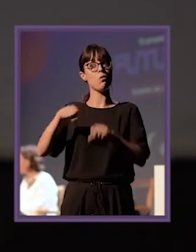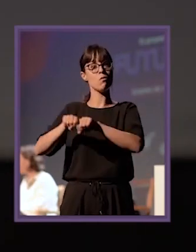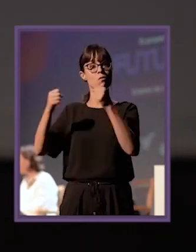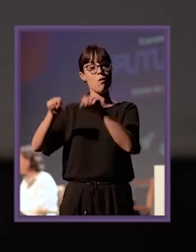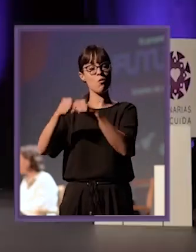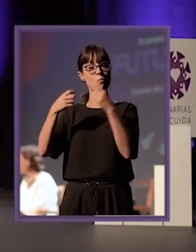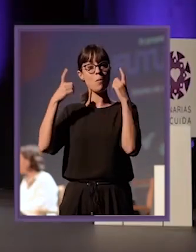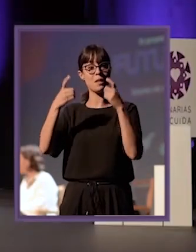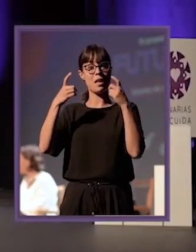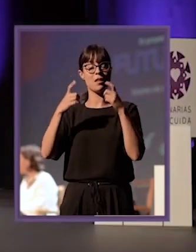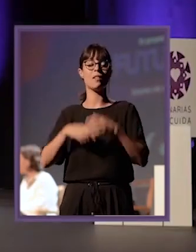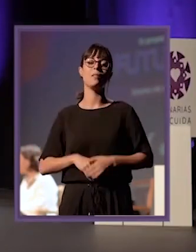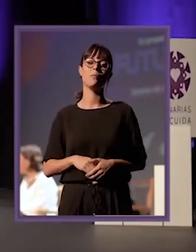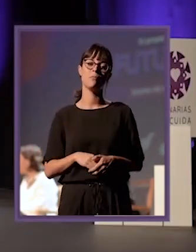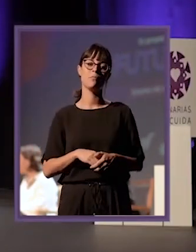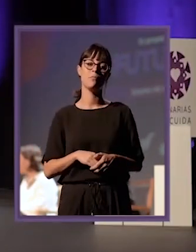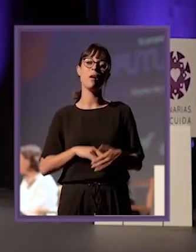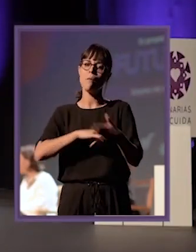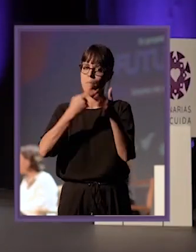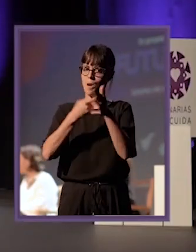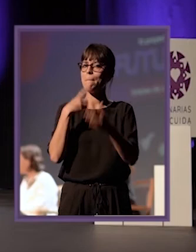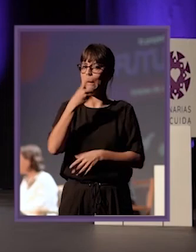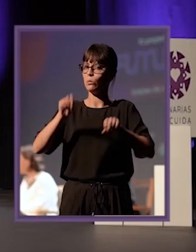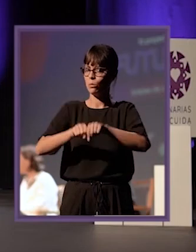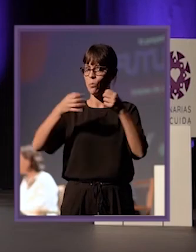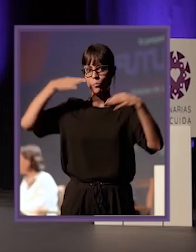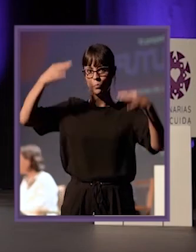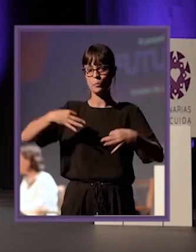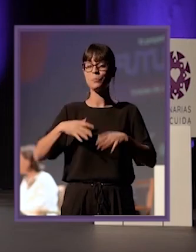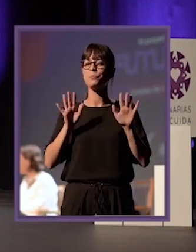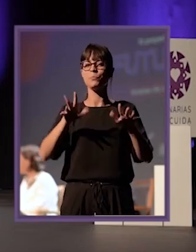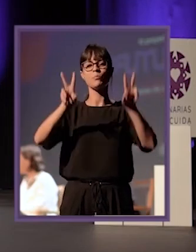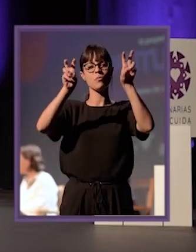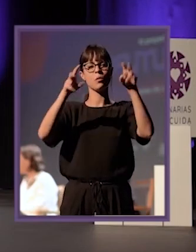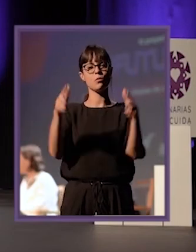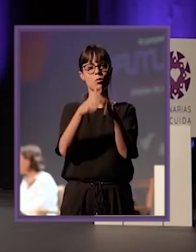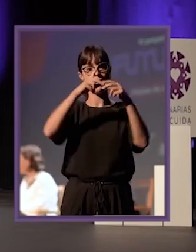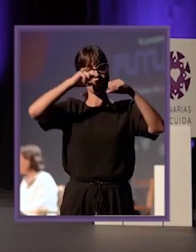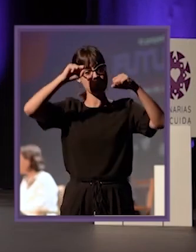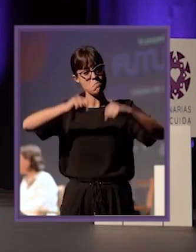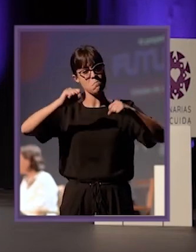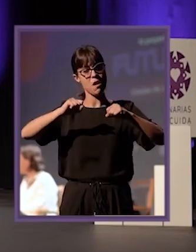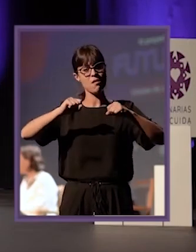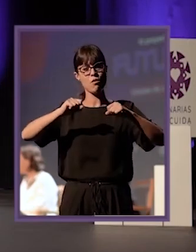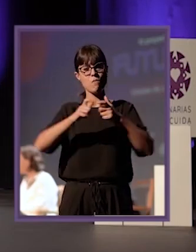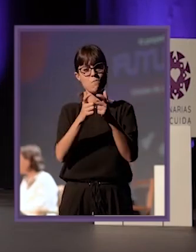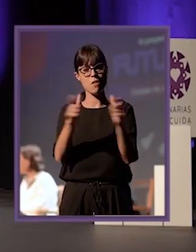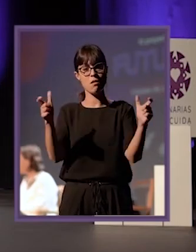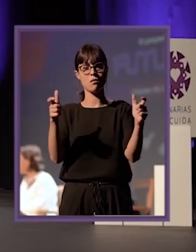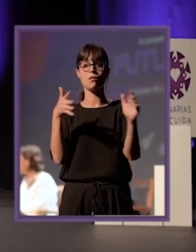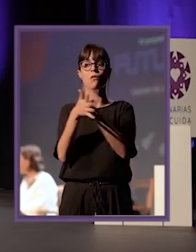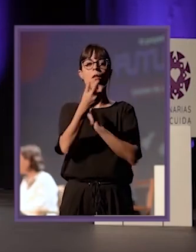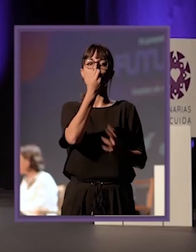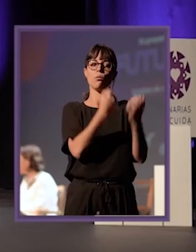más. Pero precisamente abundando en esto, ¿el envejecimiento de la población es una amenaza para nuestra